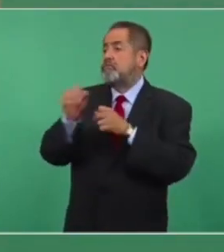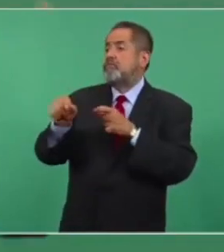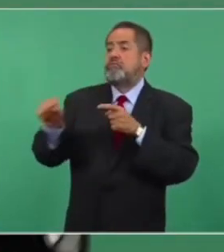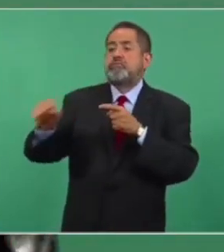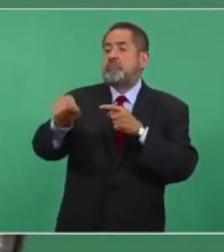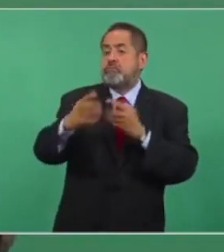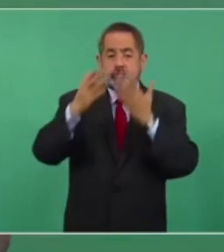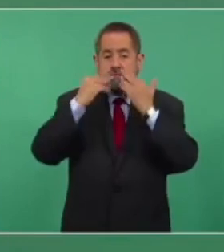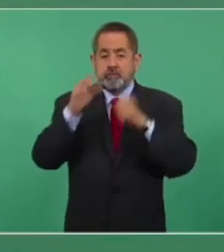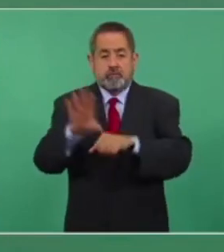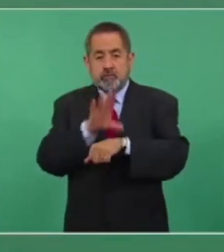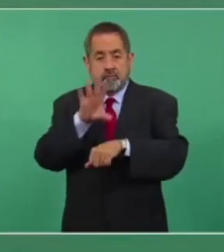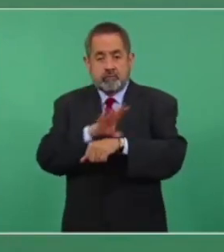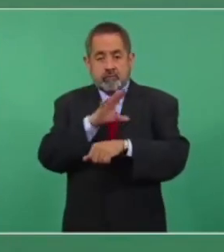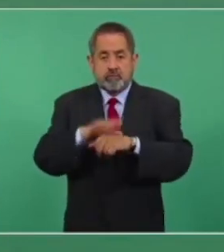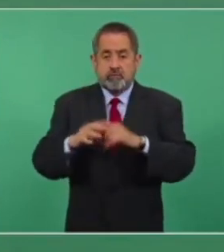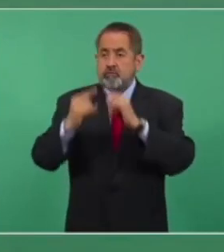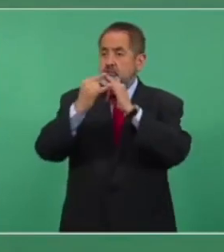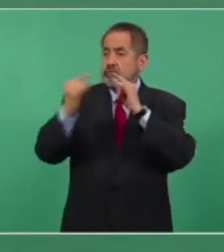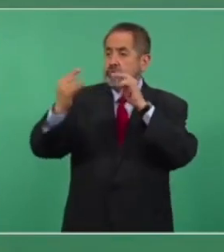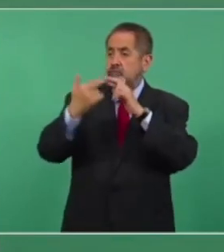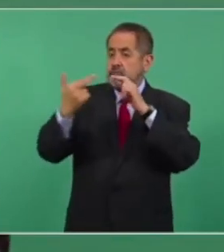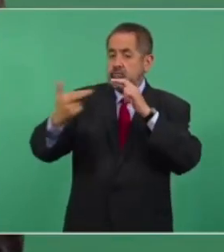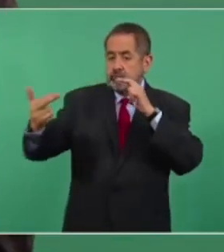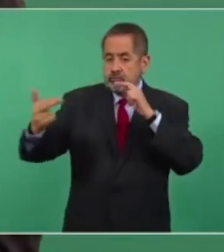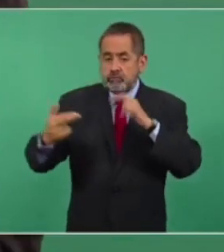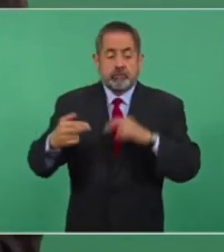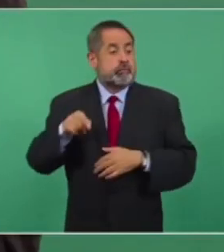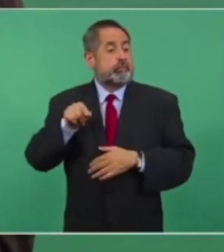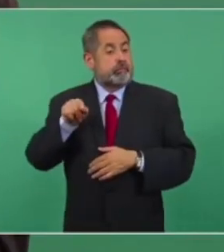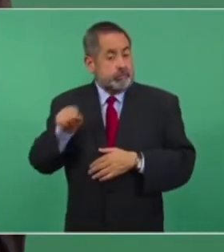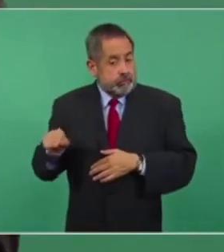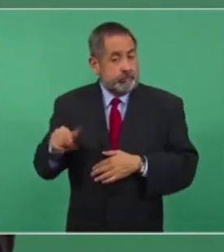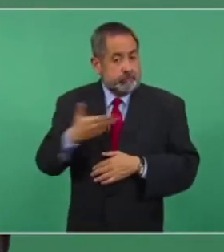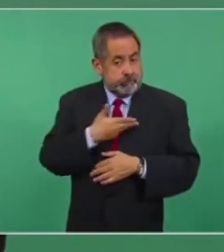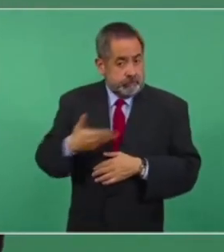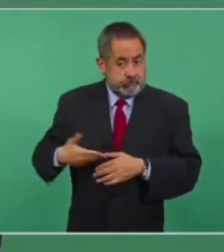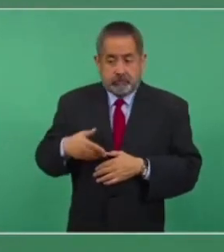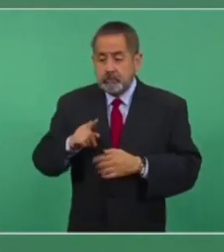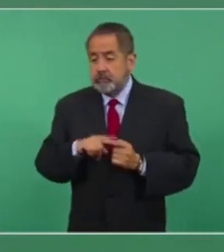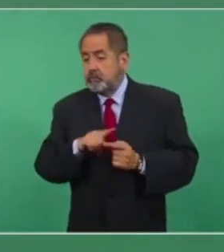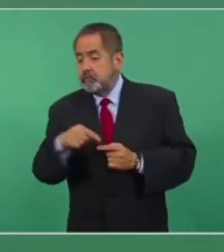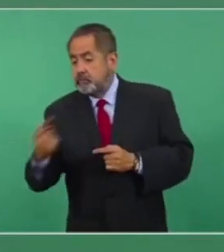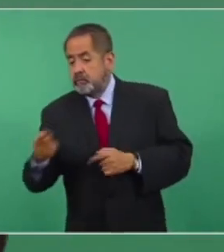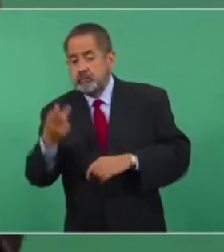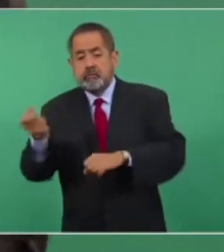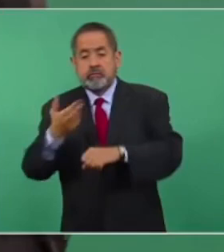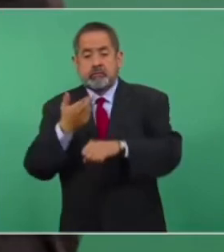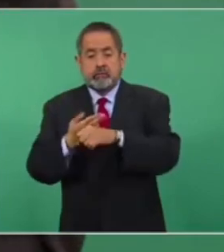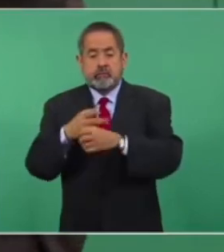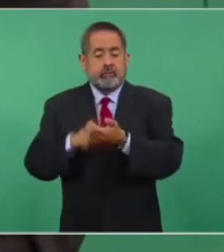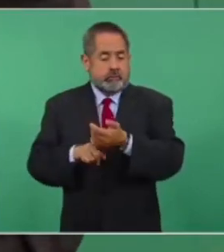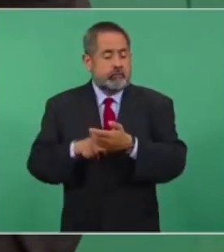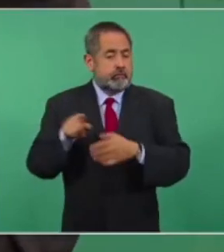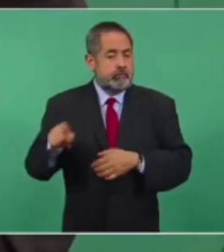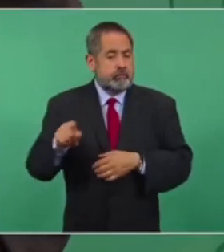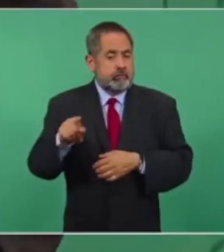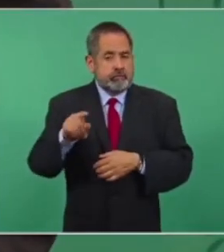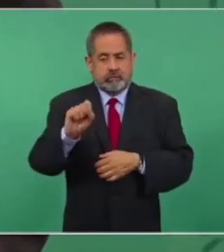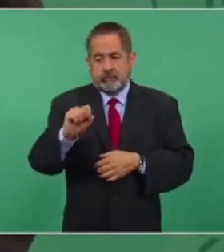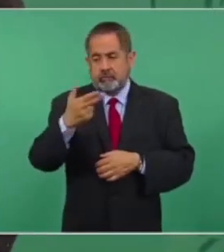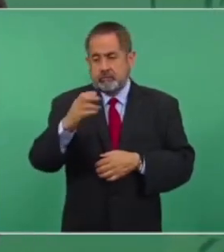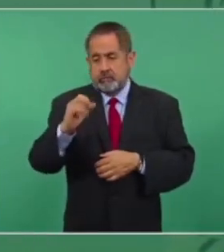y el presidente, a través de su secretario de Hacienda, Antonio Ortiz Mena, les